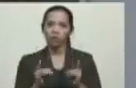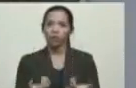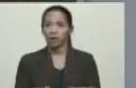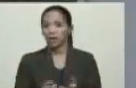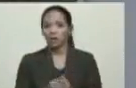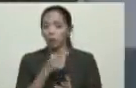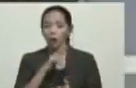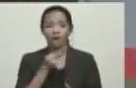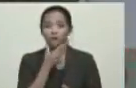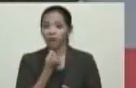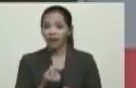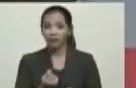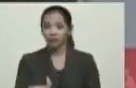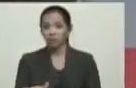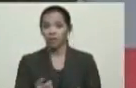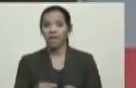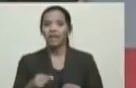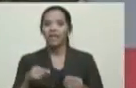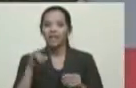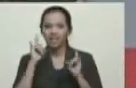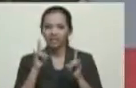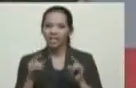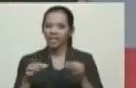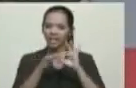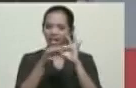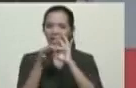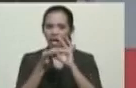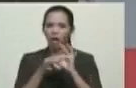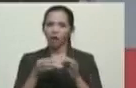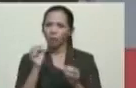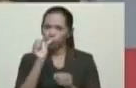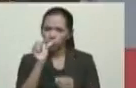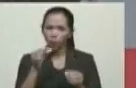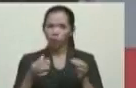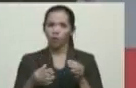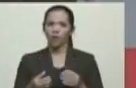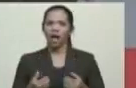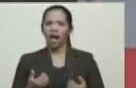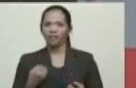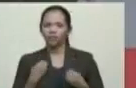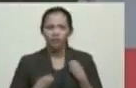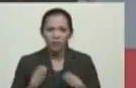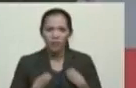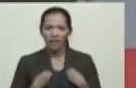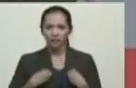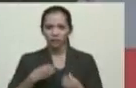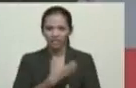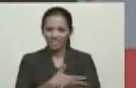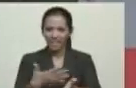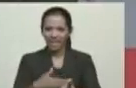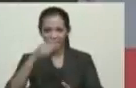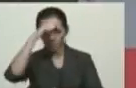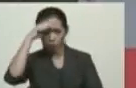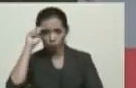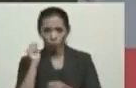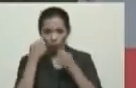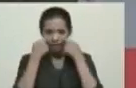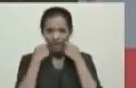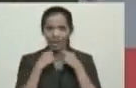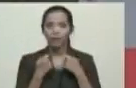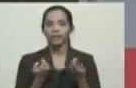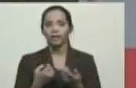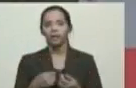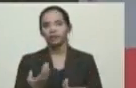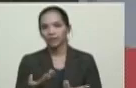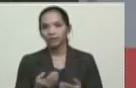rock. El rock tiene que estar ligado un poquito al sufrimiento, al sudor, sangre, sudor y lágrimas, como decía Winston Churchill en ese famoso